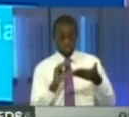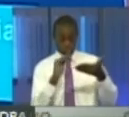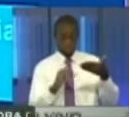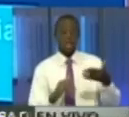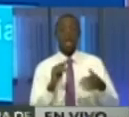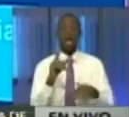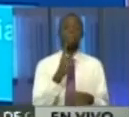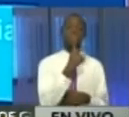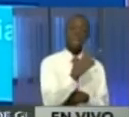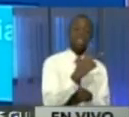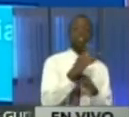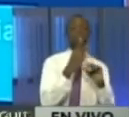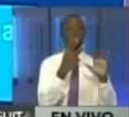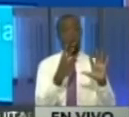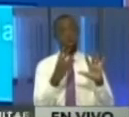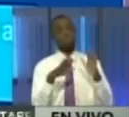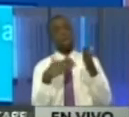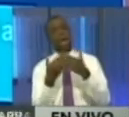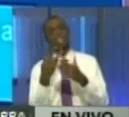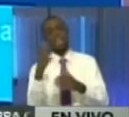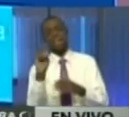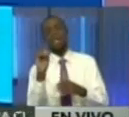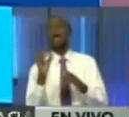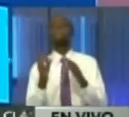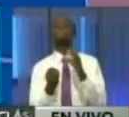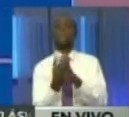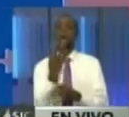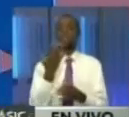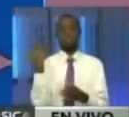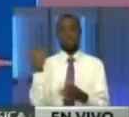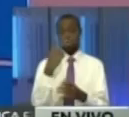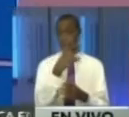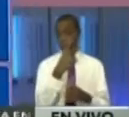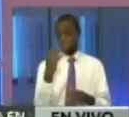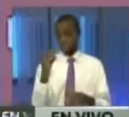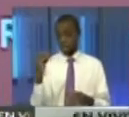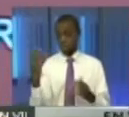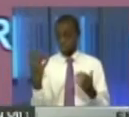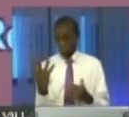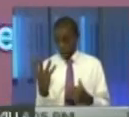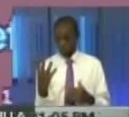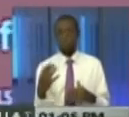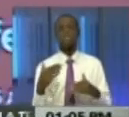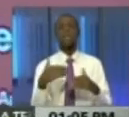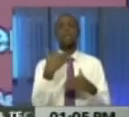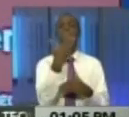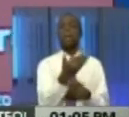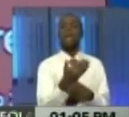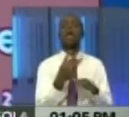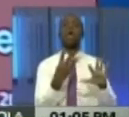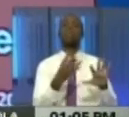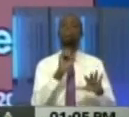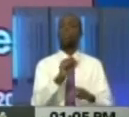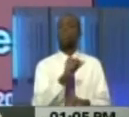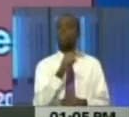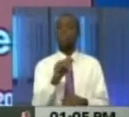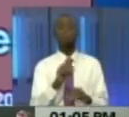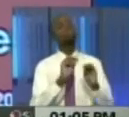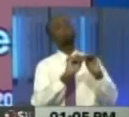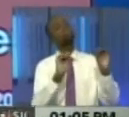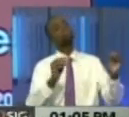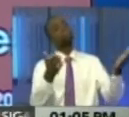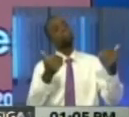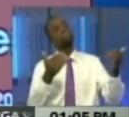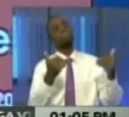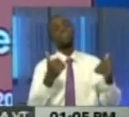28 al 30 de mayo del año 2004, La convocatoria se hizo el 8 de junio y el referendo efectivamente